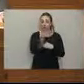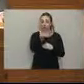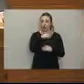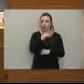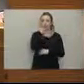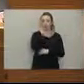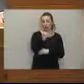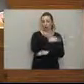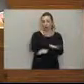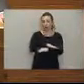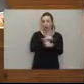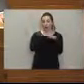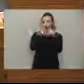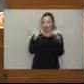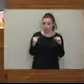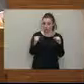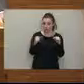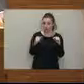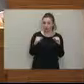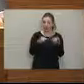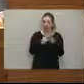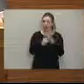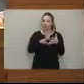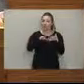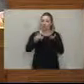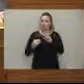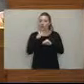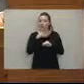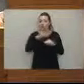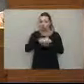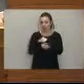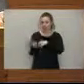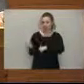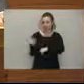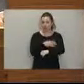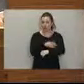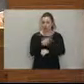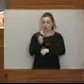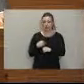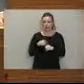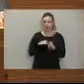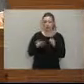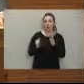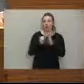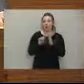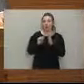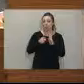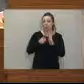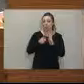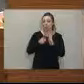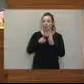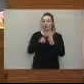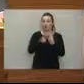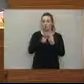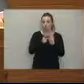desde el Gobierno de Asturias se adopten las medidas para poder acceder a estos fondos. Y es lo que ustedes dicen en el punto primero y el punto segundo de esta proposición de